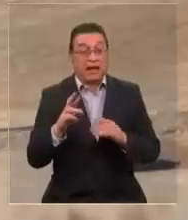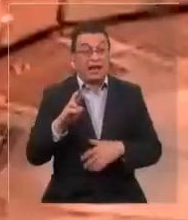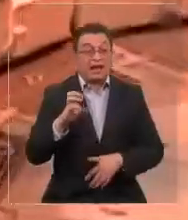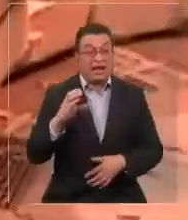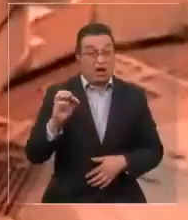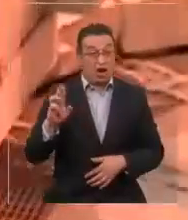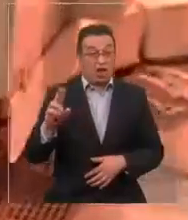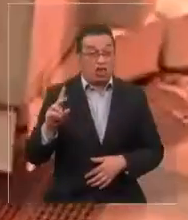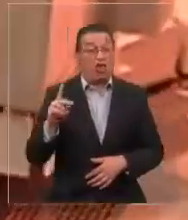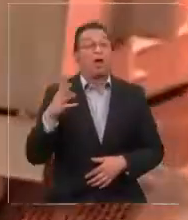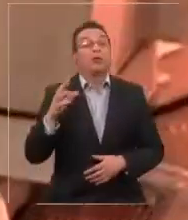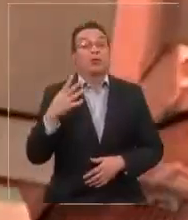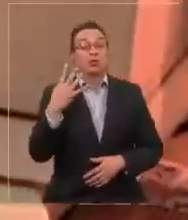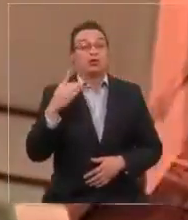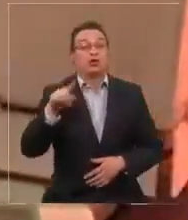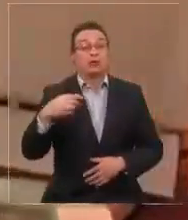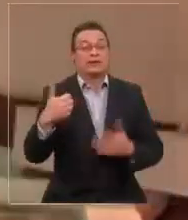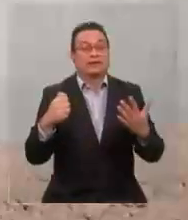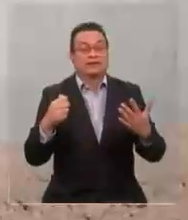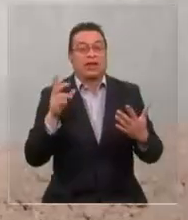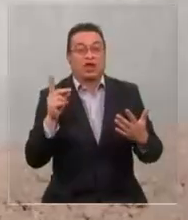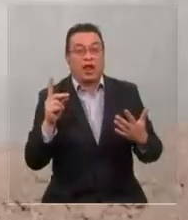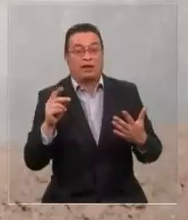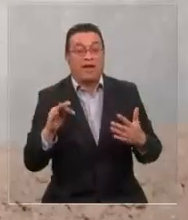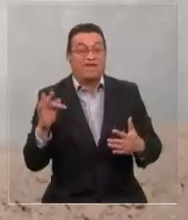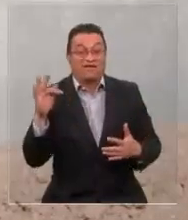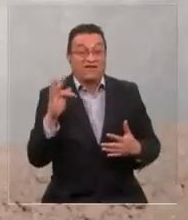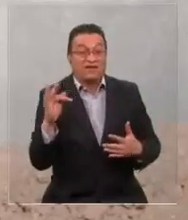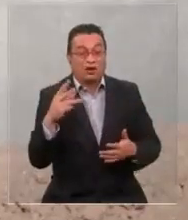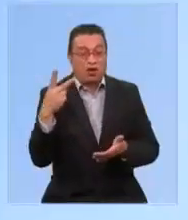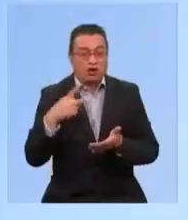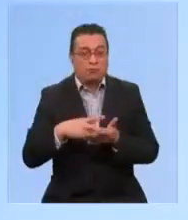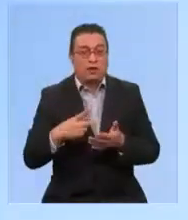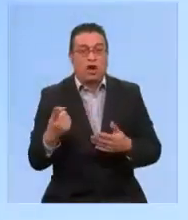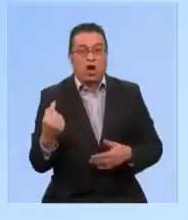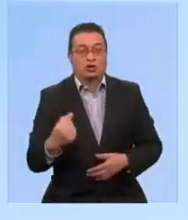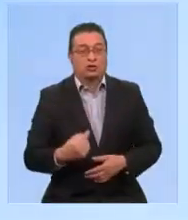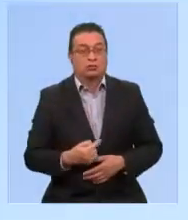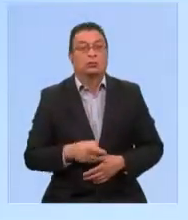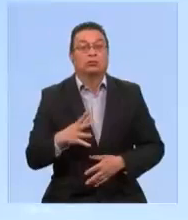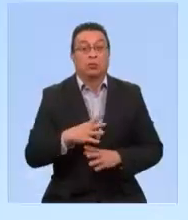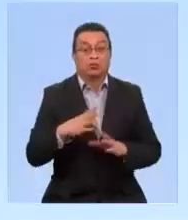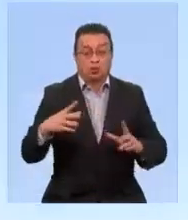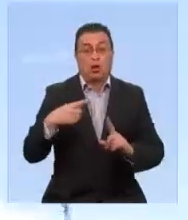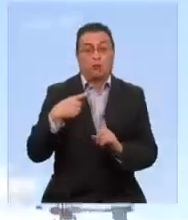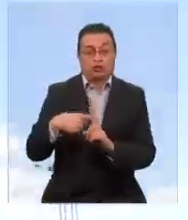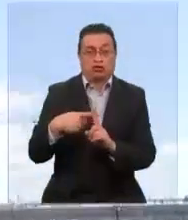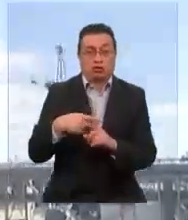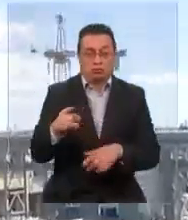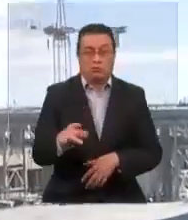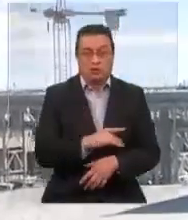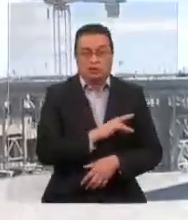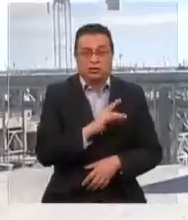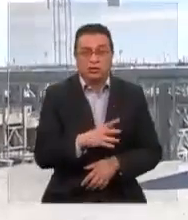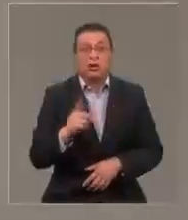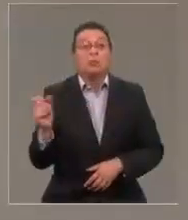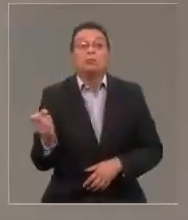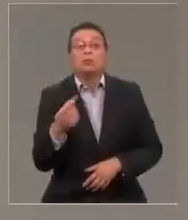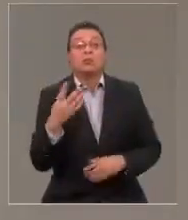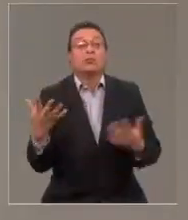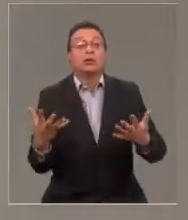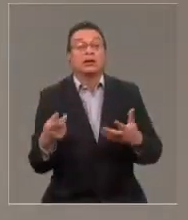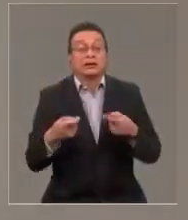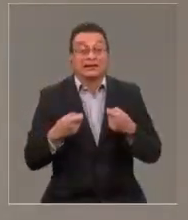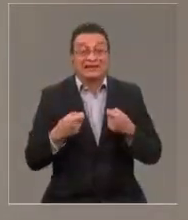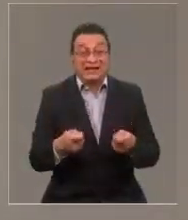los 460 dólares registrados en febrero de 2011 es bastante favorable para el país primero porque el gasto fiscal